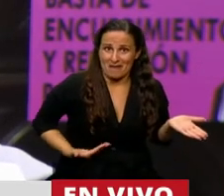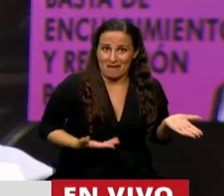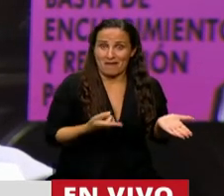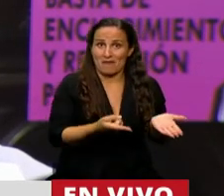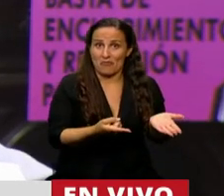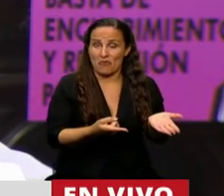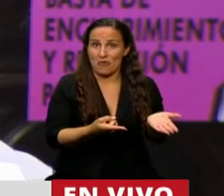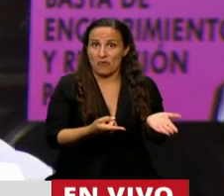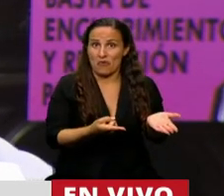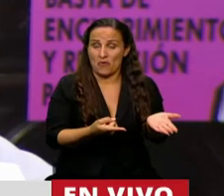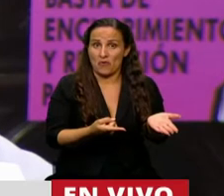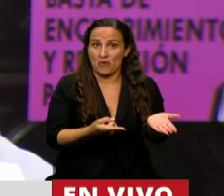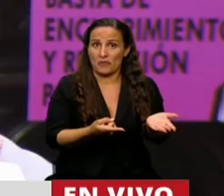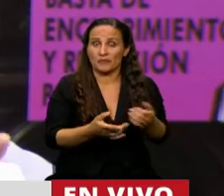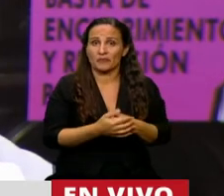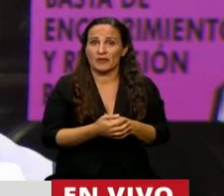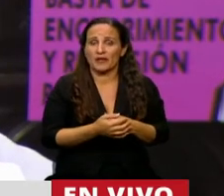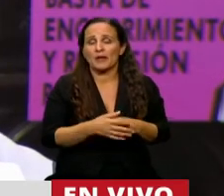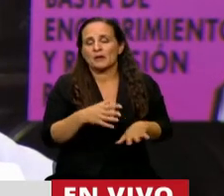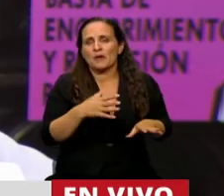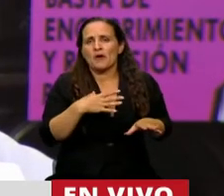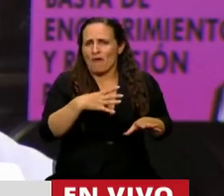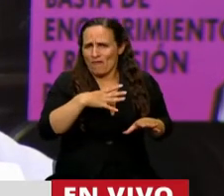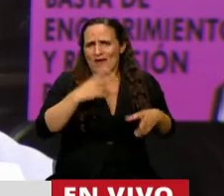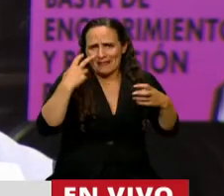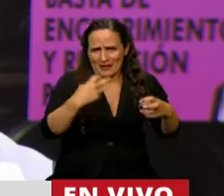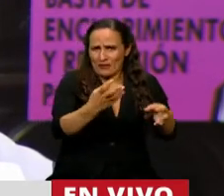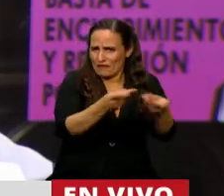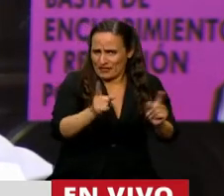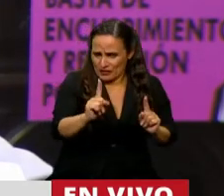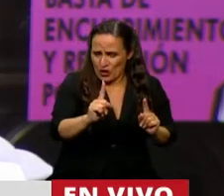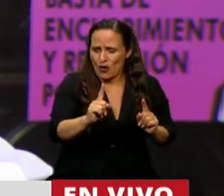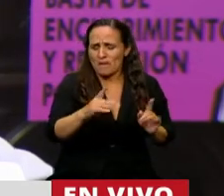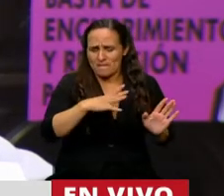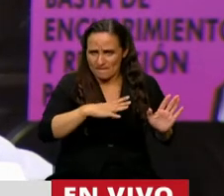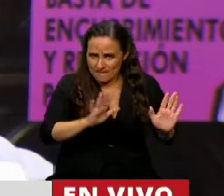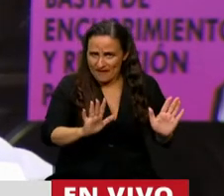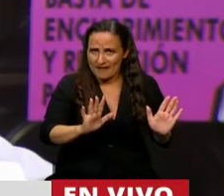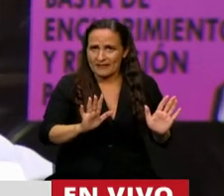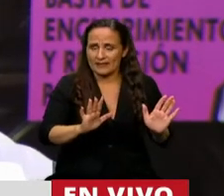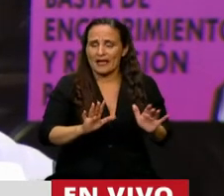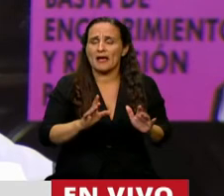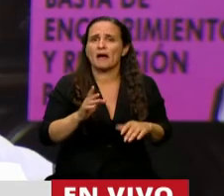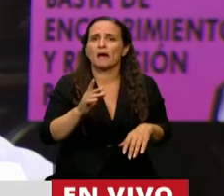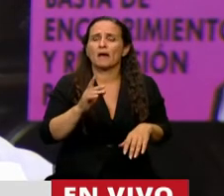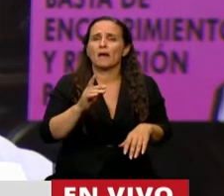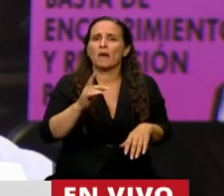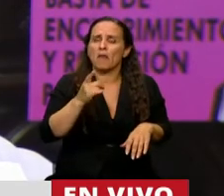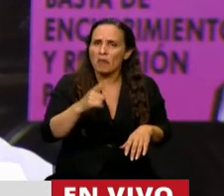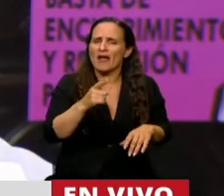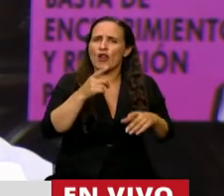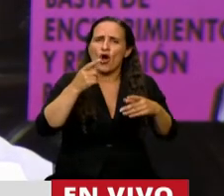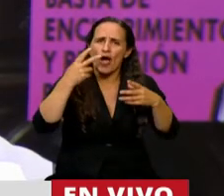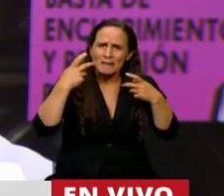definitiva, y si bien todavía no están terminadas las investigaciones, y tomando inclusive lo que han sido las